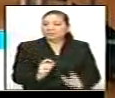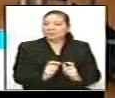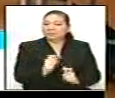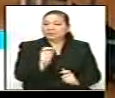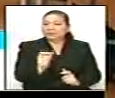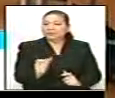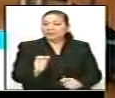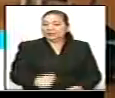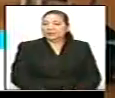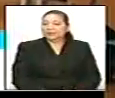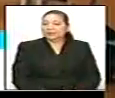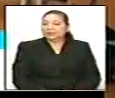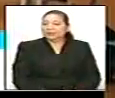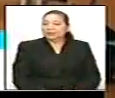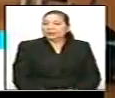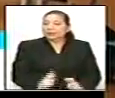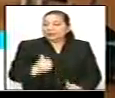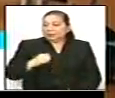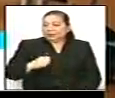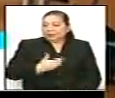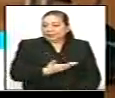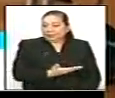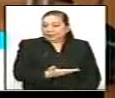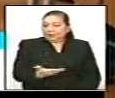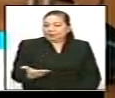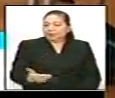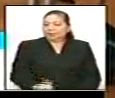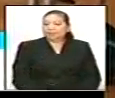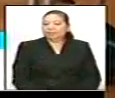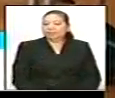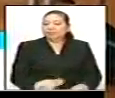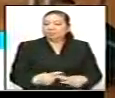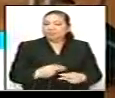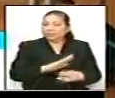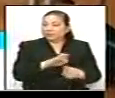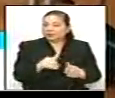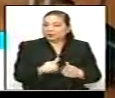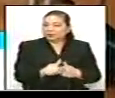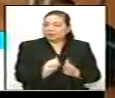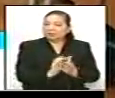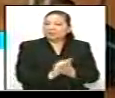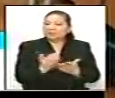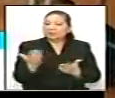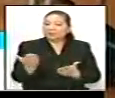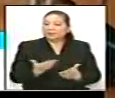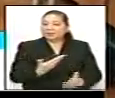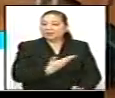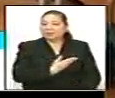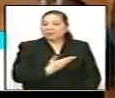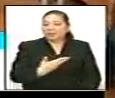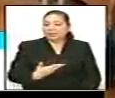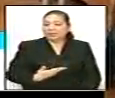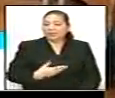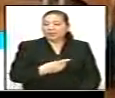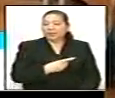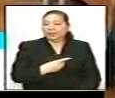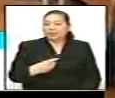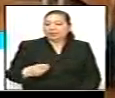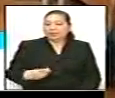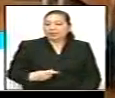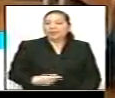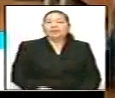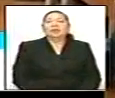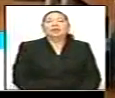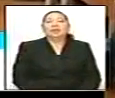congresista, señores autoridades y vecinos todos, los saludos del presidente directorio, Francisco